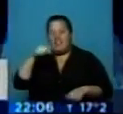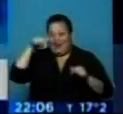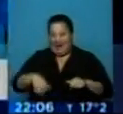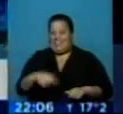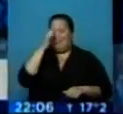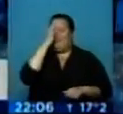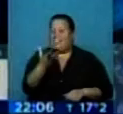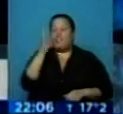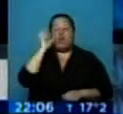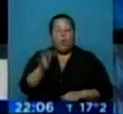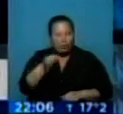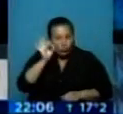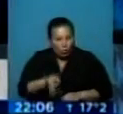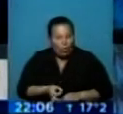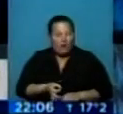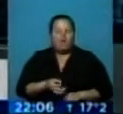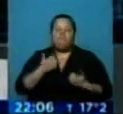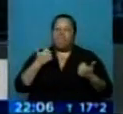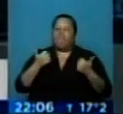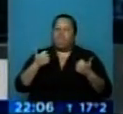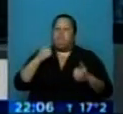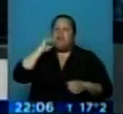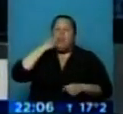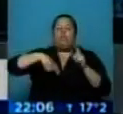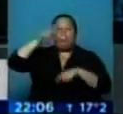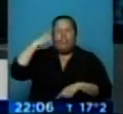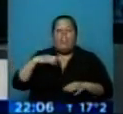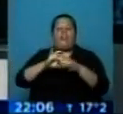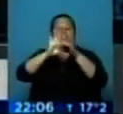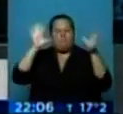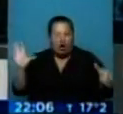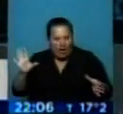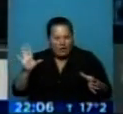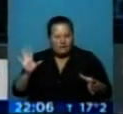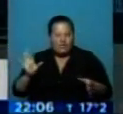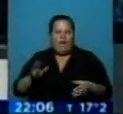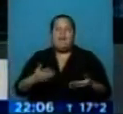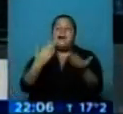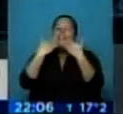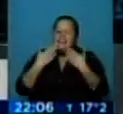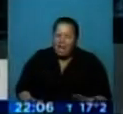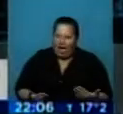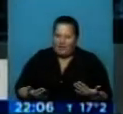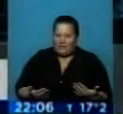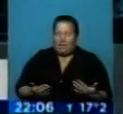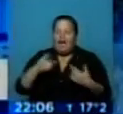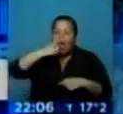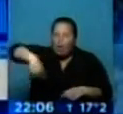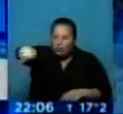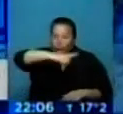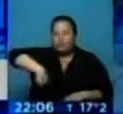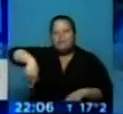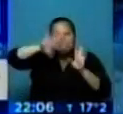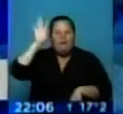este 25 de octubre una gran jornada democrática. Y gracias a